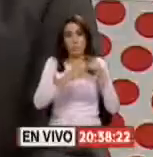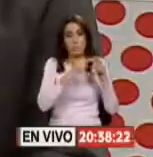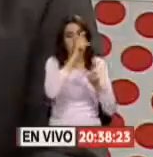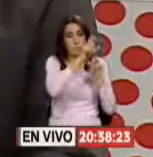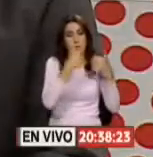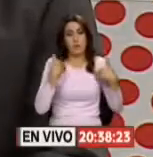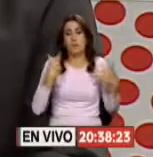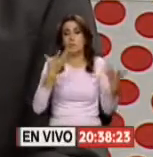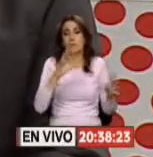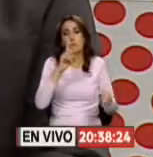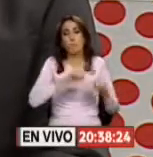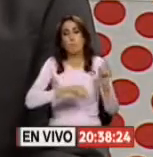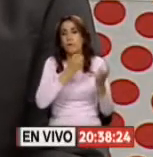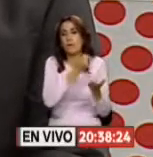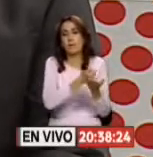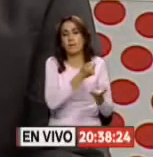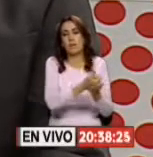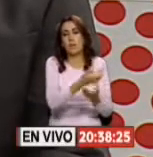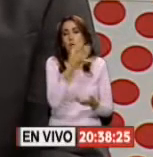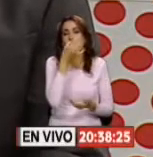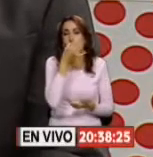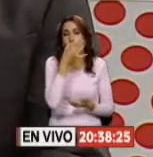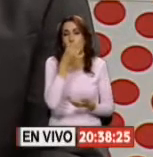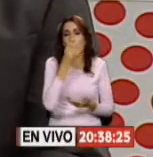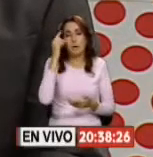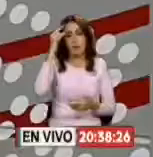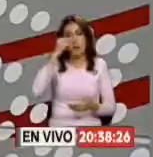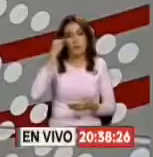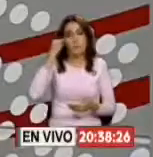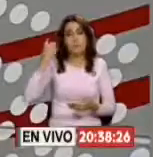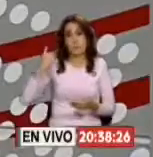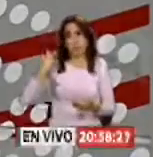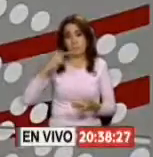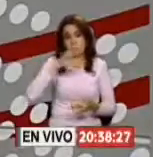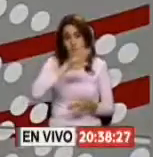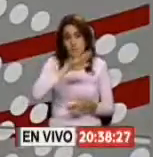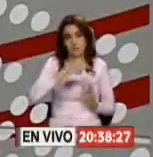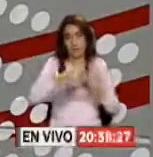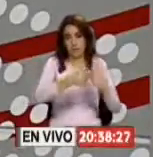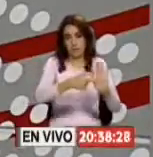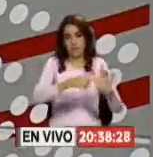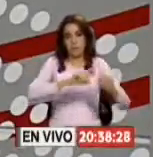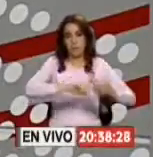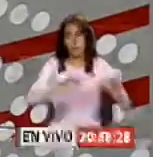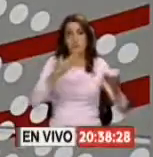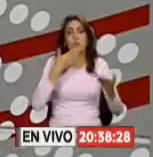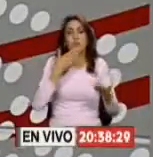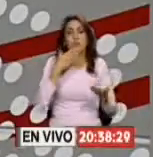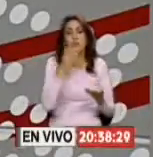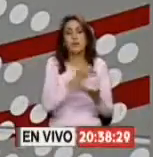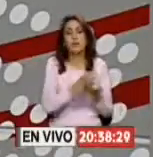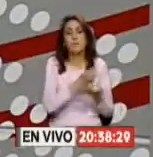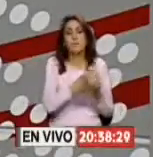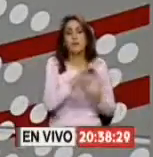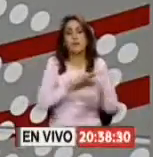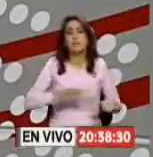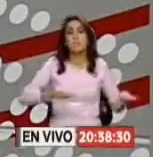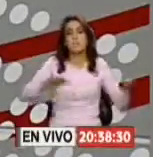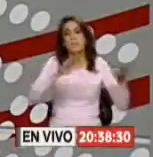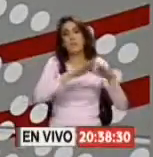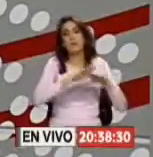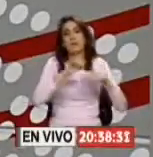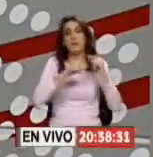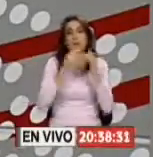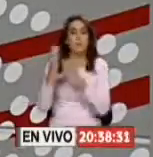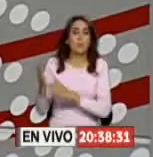no puede acceder a estos medicamentos que el Estado, de forma obligatoria, tiene que entregar al paciente, cuando esos medicamentos no